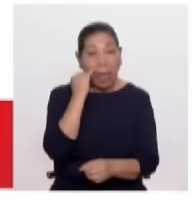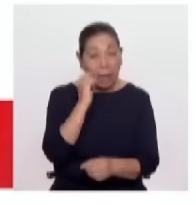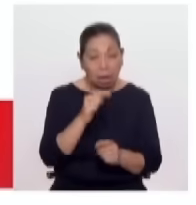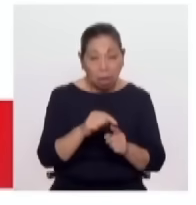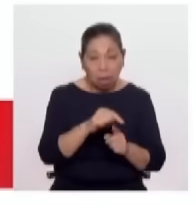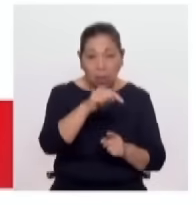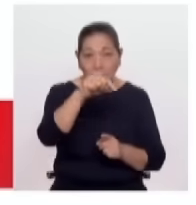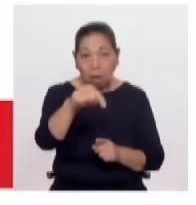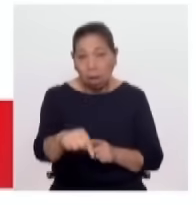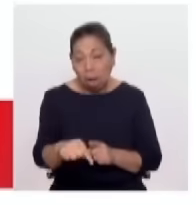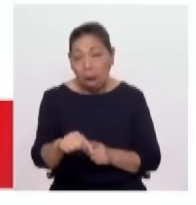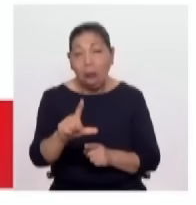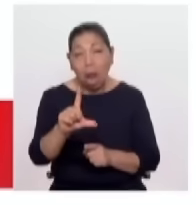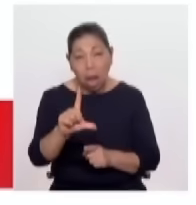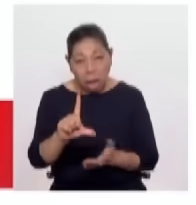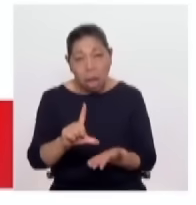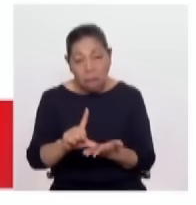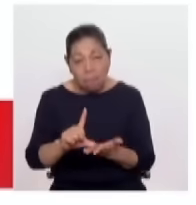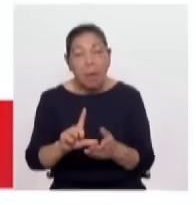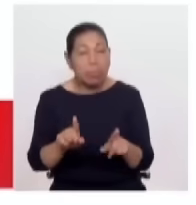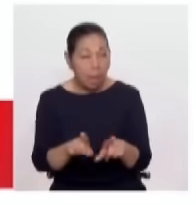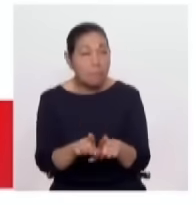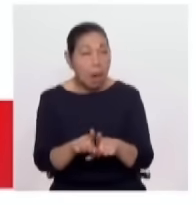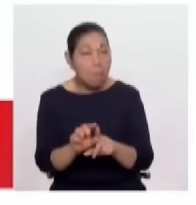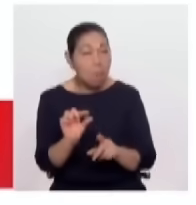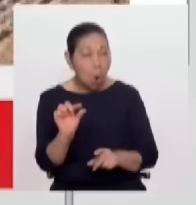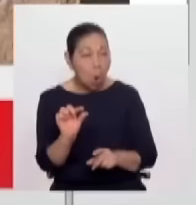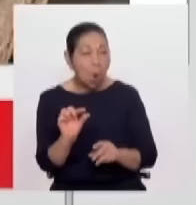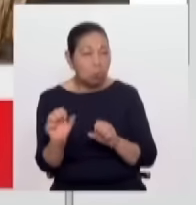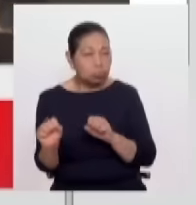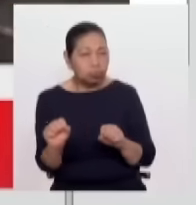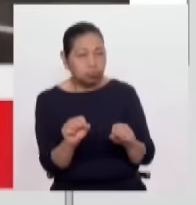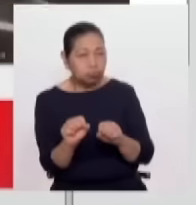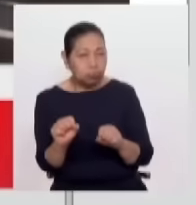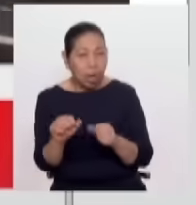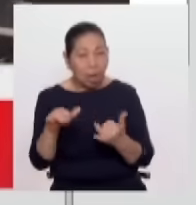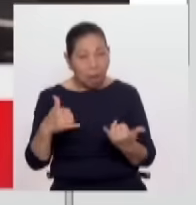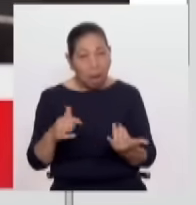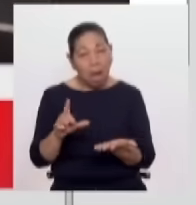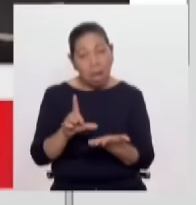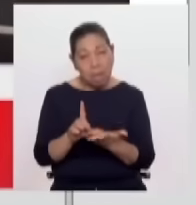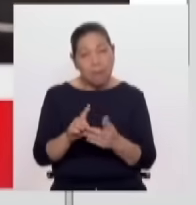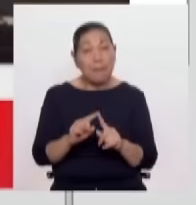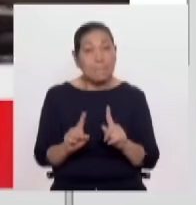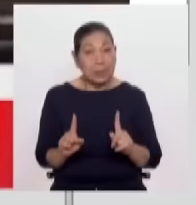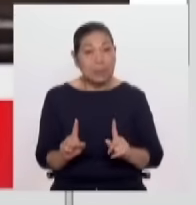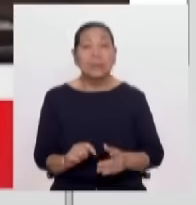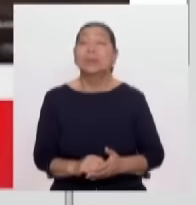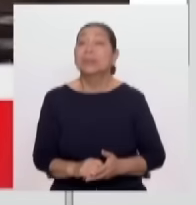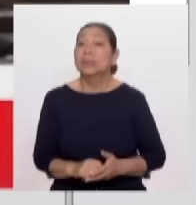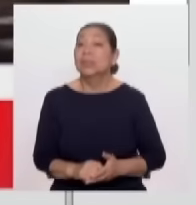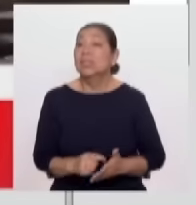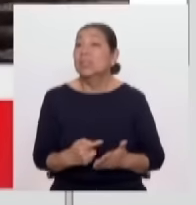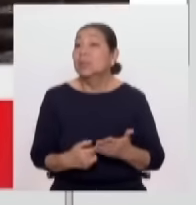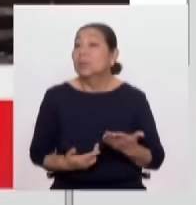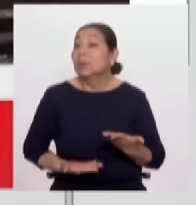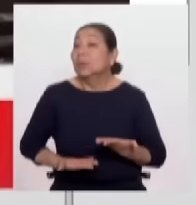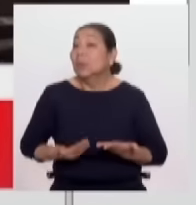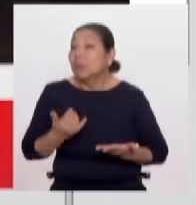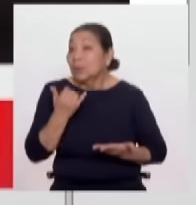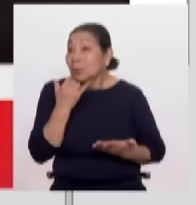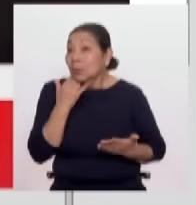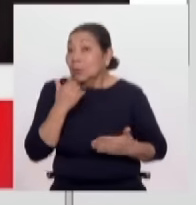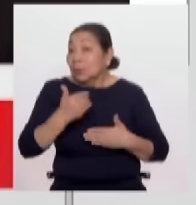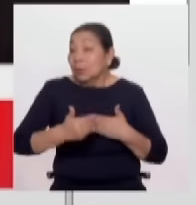redes sociales, uh-huh, quienes están reportando que este sismo también se logró sentir en la capital. Apelar a lo que se viene